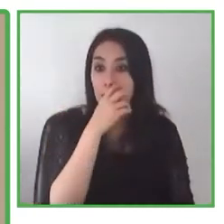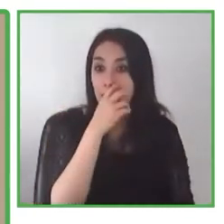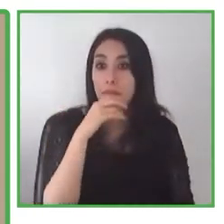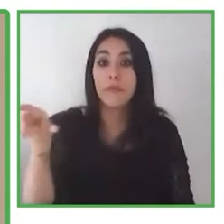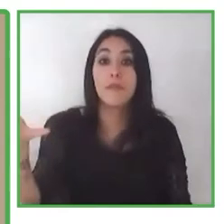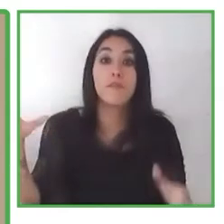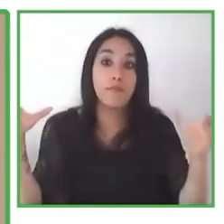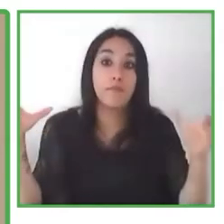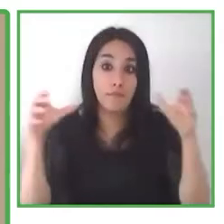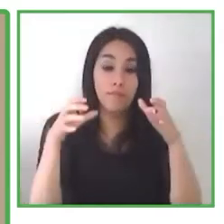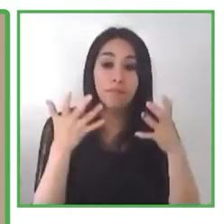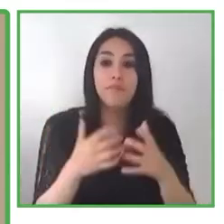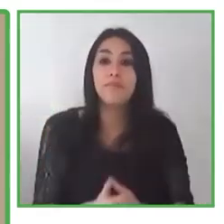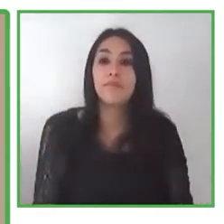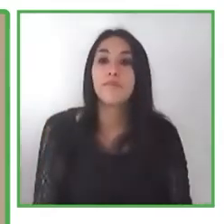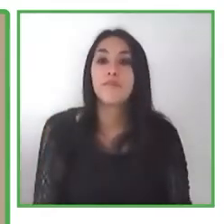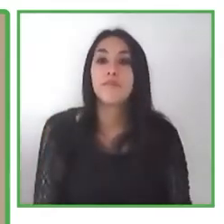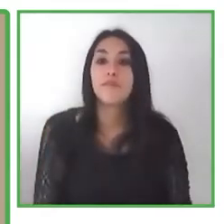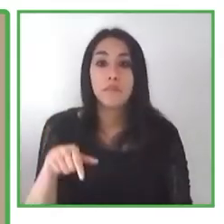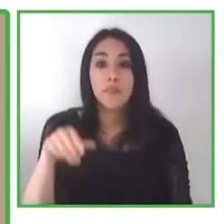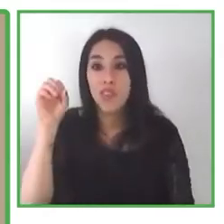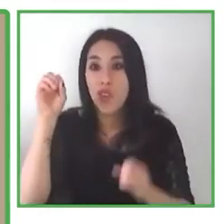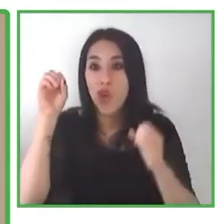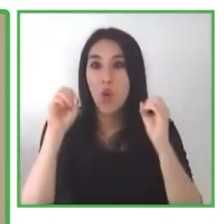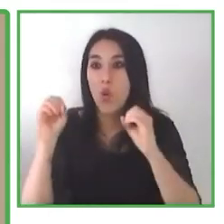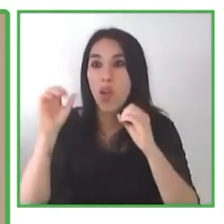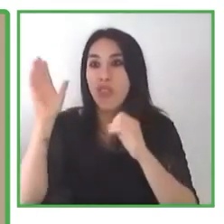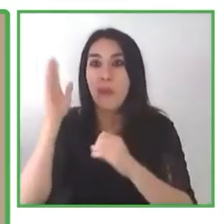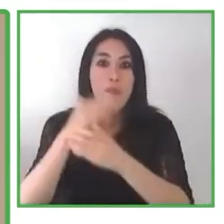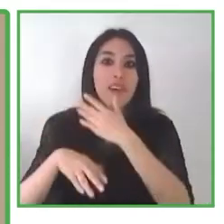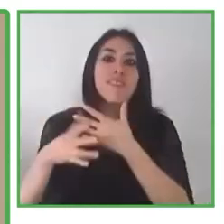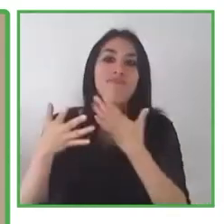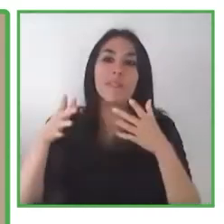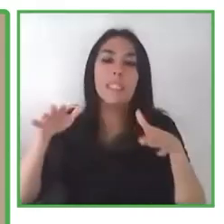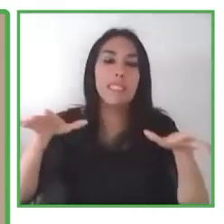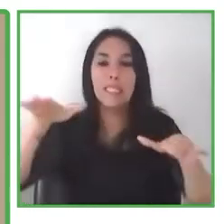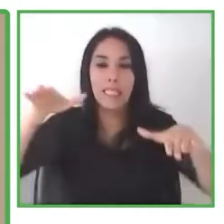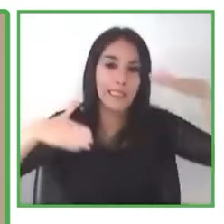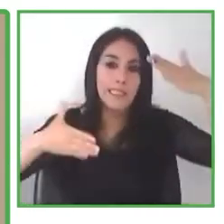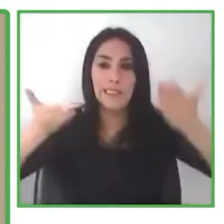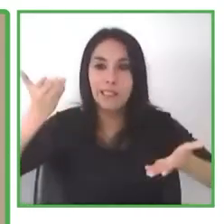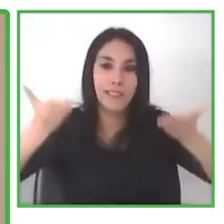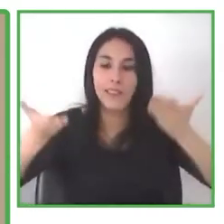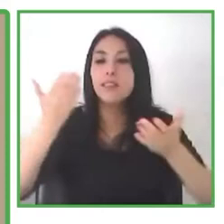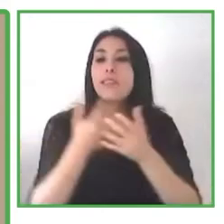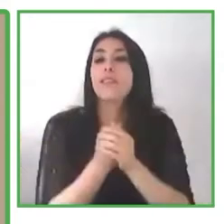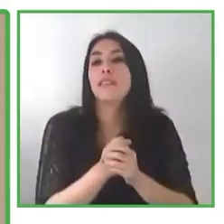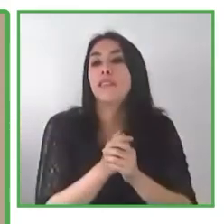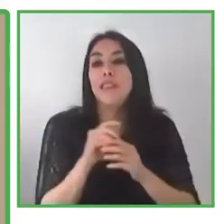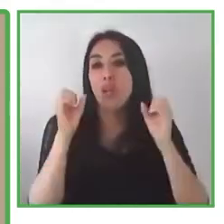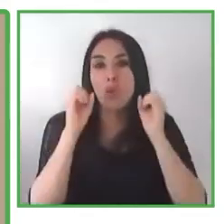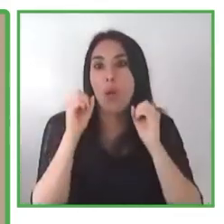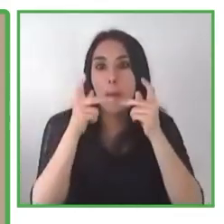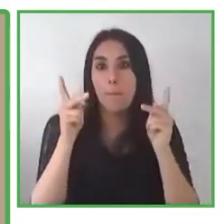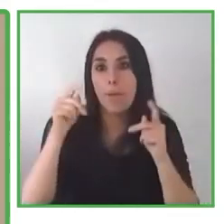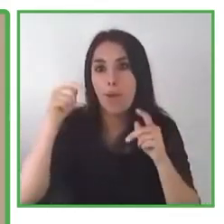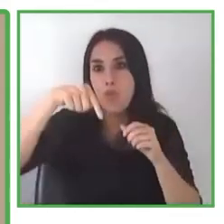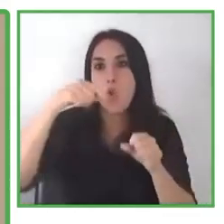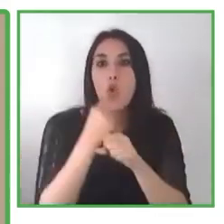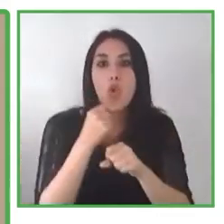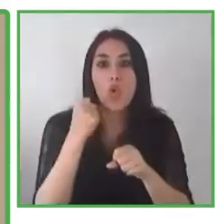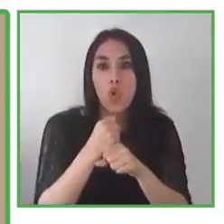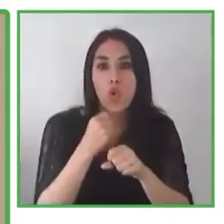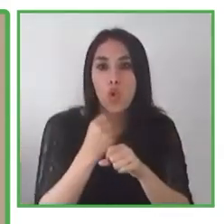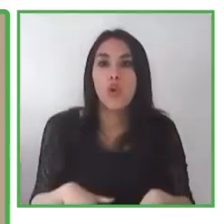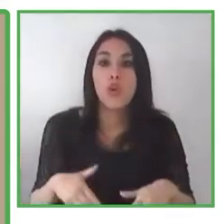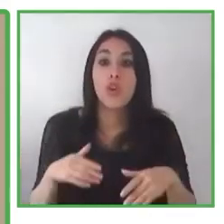que sus contrapartes que no tienen ninguna discapacidad. Y la falta de lugares de